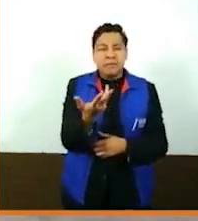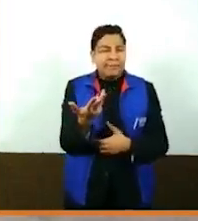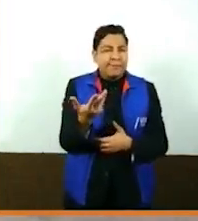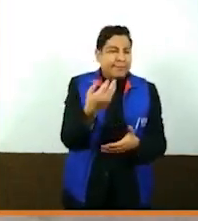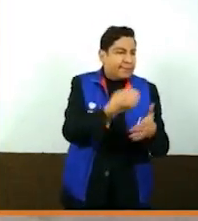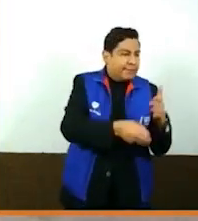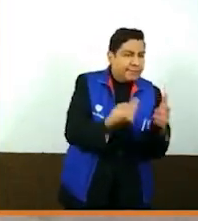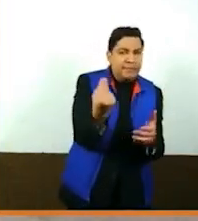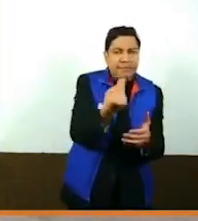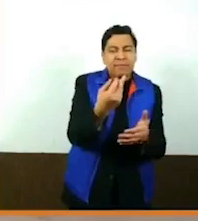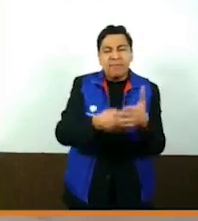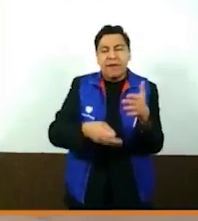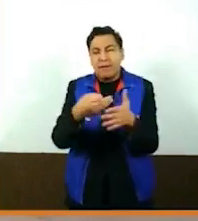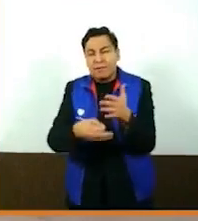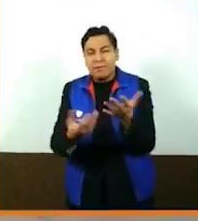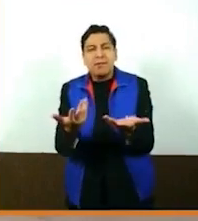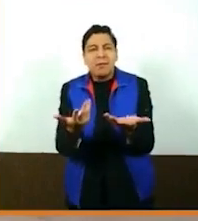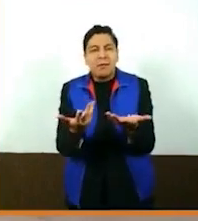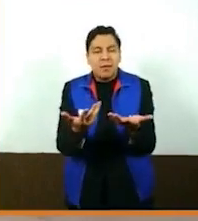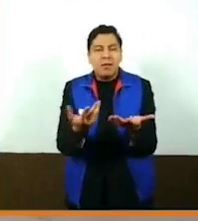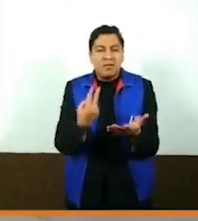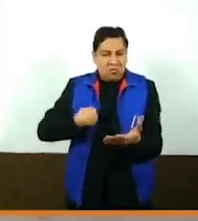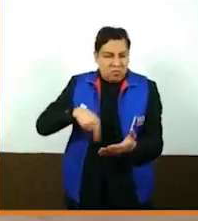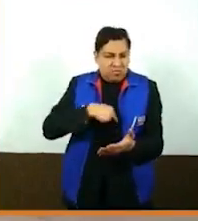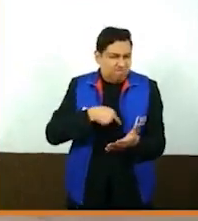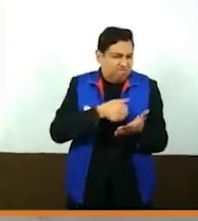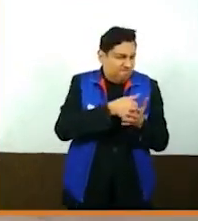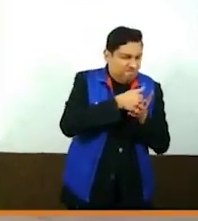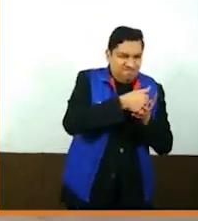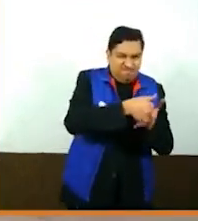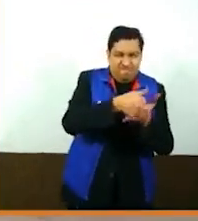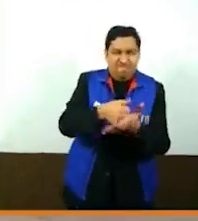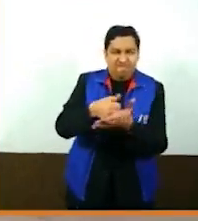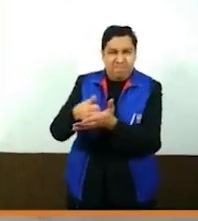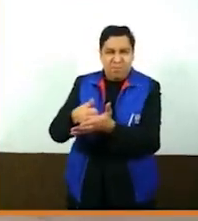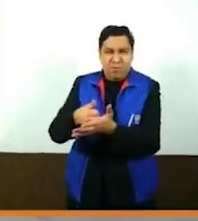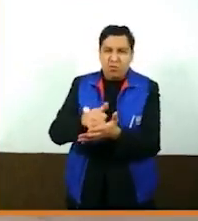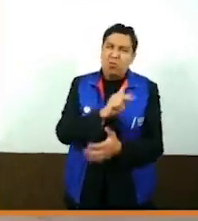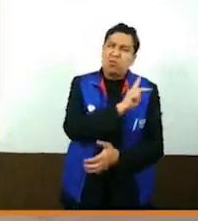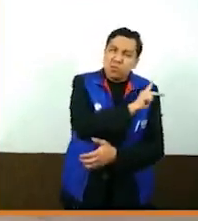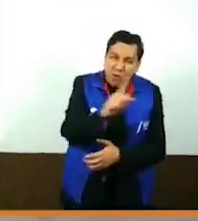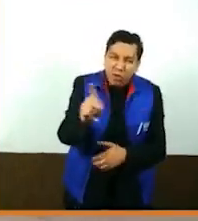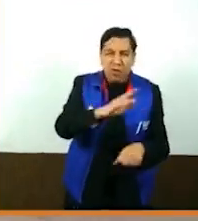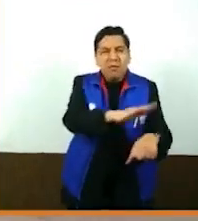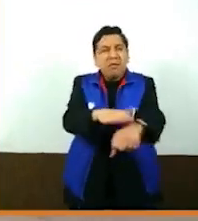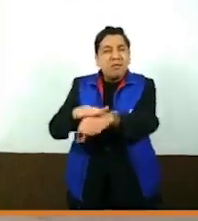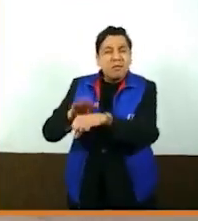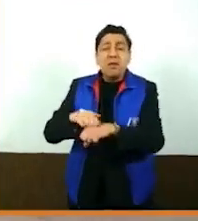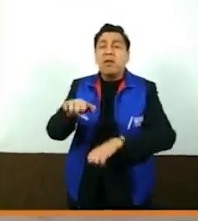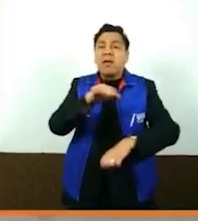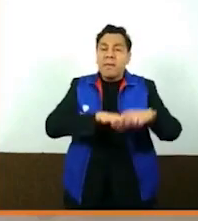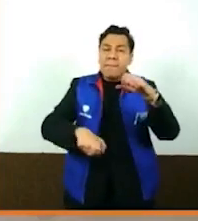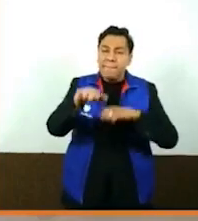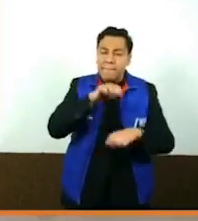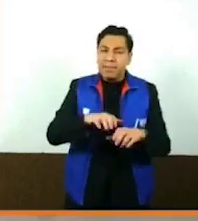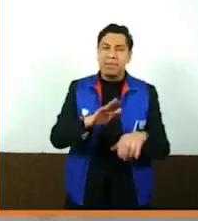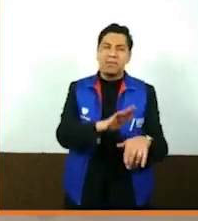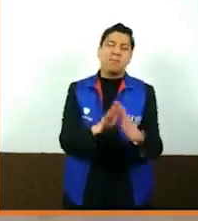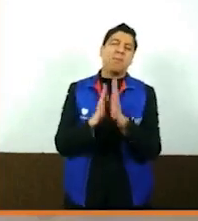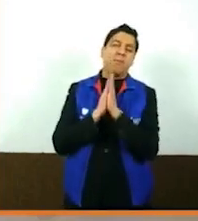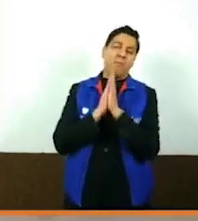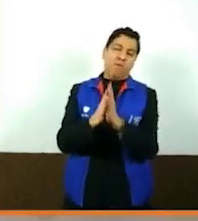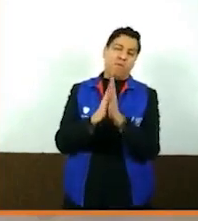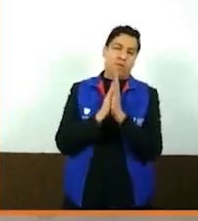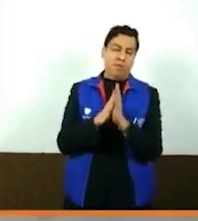responsabilidad social empresarial en todas las empresas mexicanas, sin excepción. Es crucial que todas las